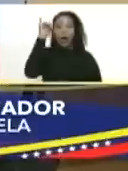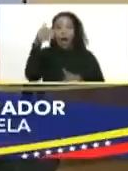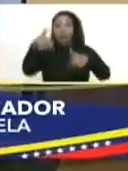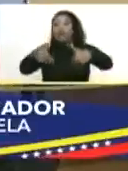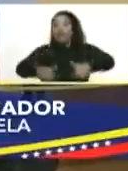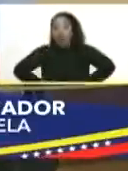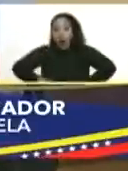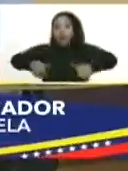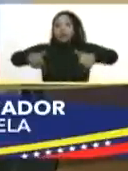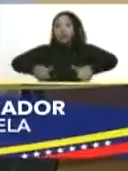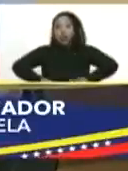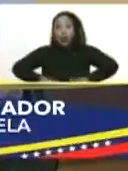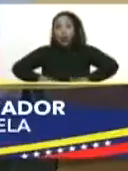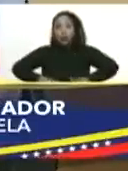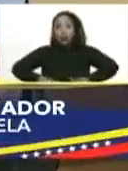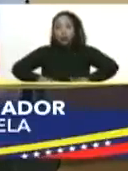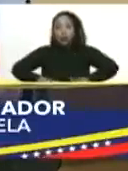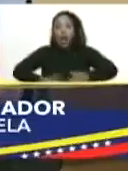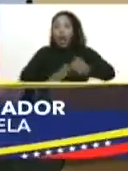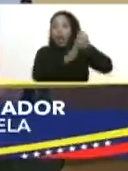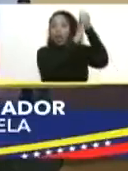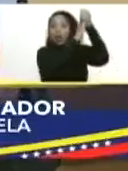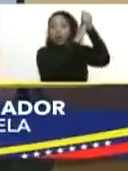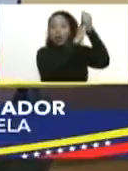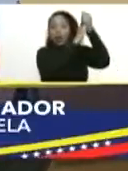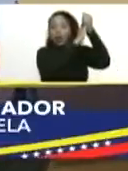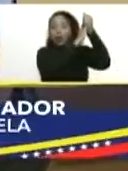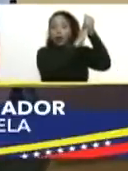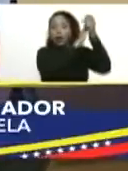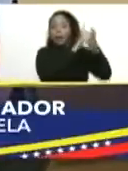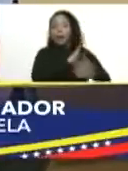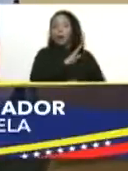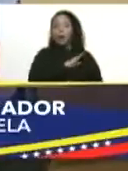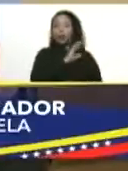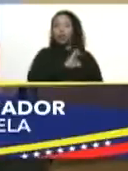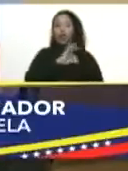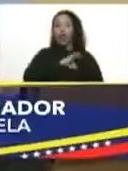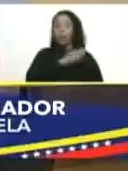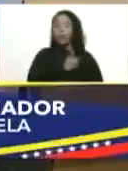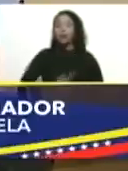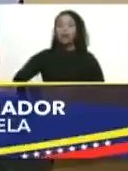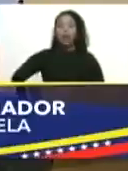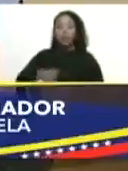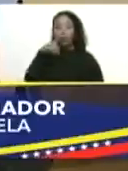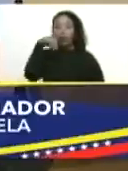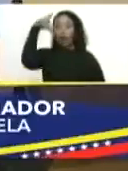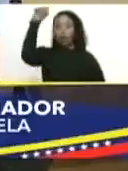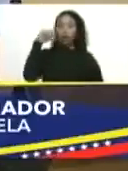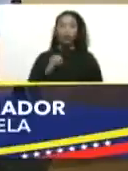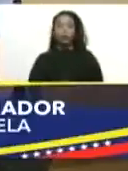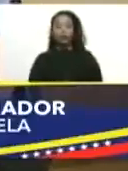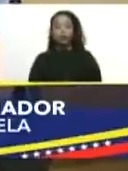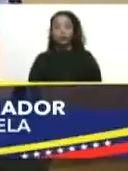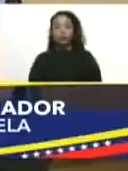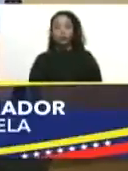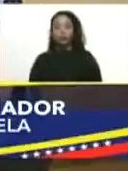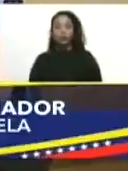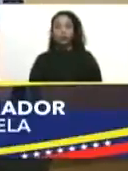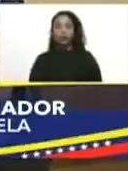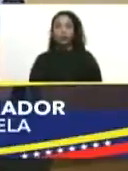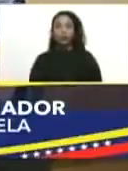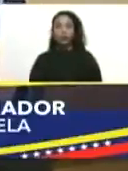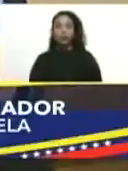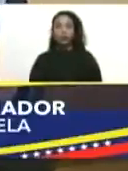esforzándose con el liderazgo del excelentísimo señor presidente Nicolás Maduro, con